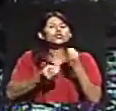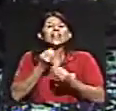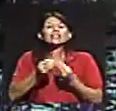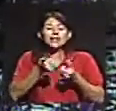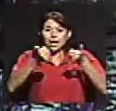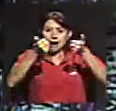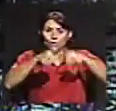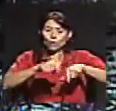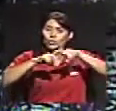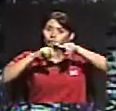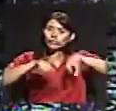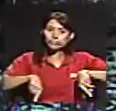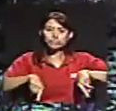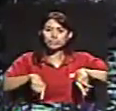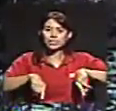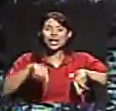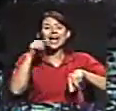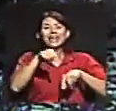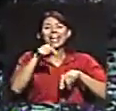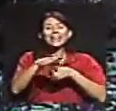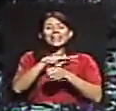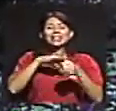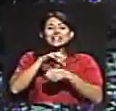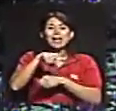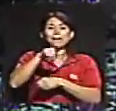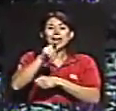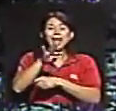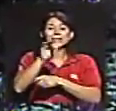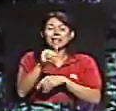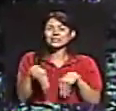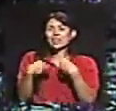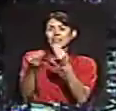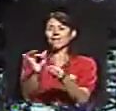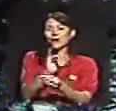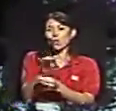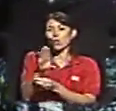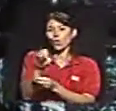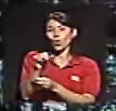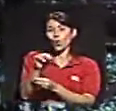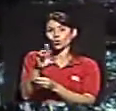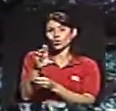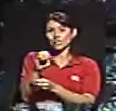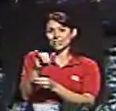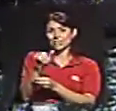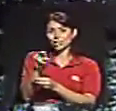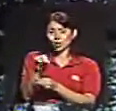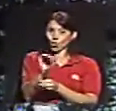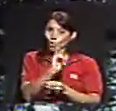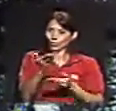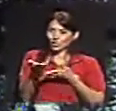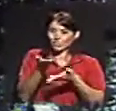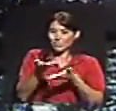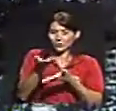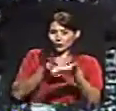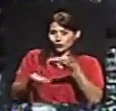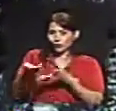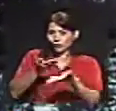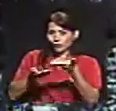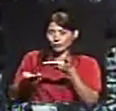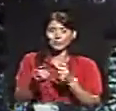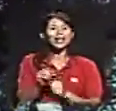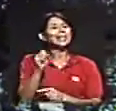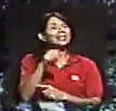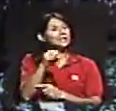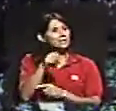acuerdo que se daba a la Isla Plata en concesión. Precisamente, y vale hacer la aclaración, habíamos